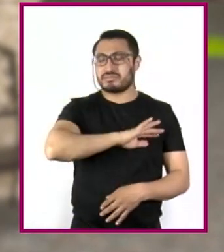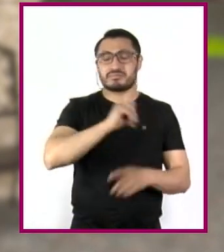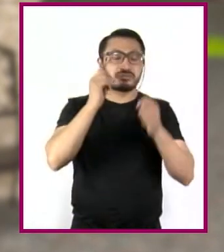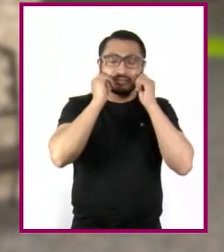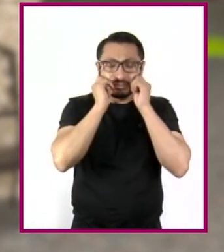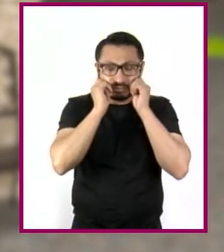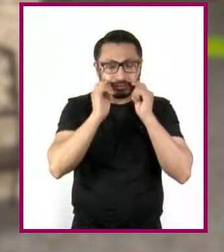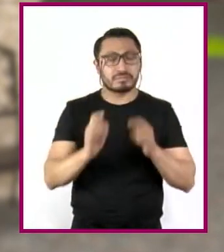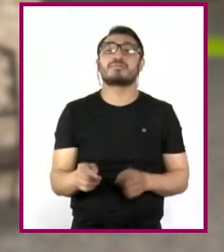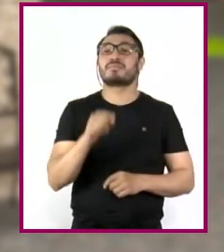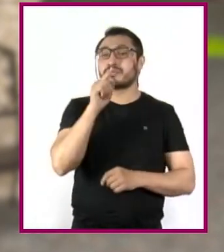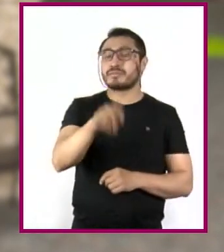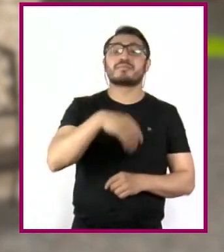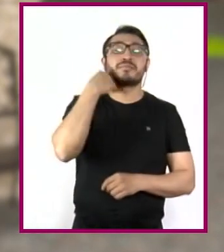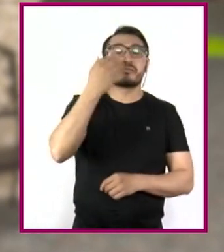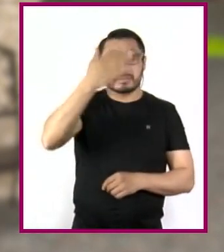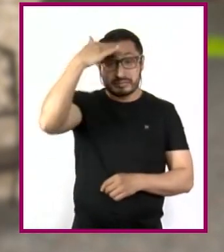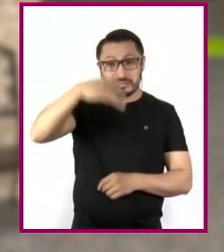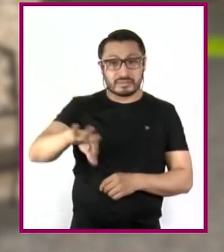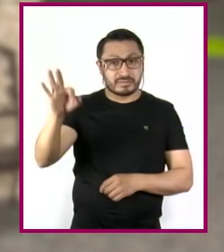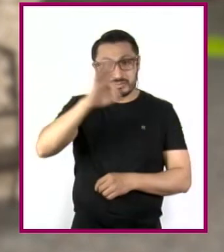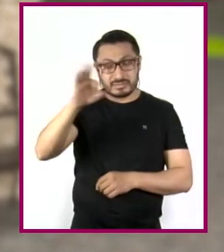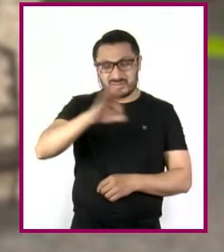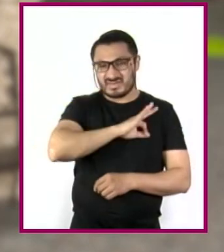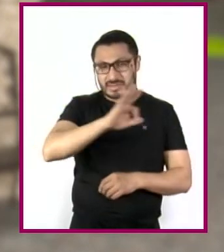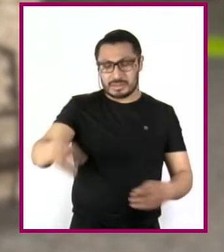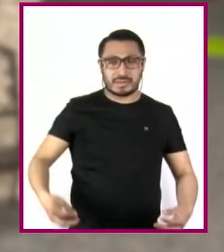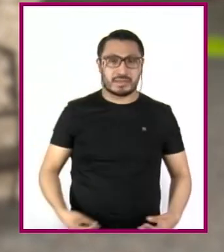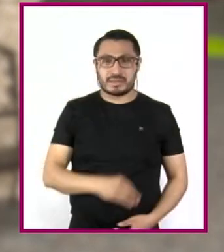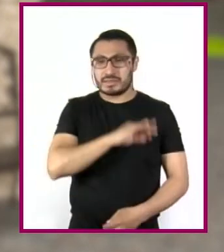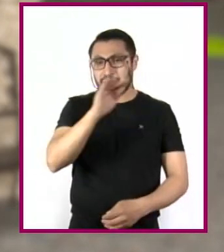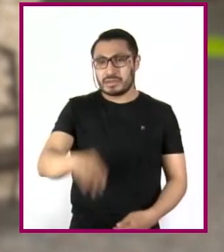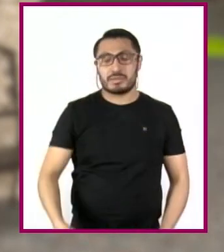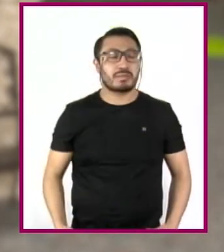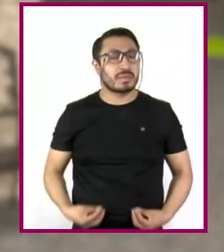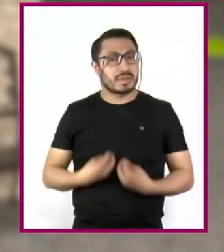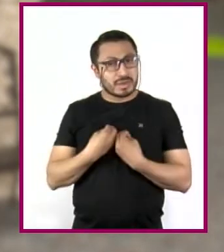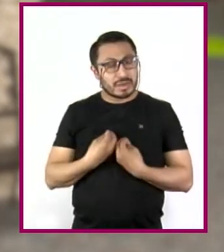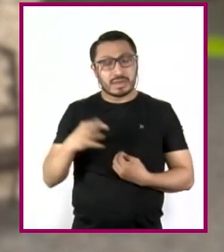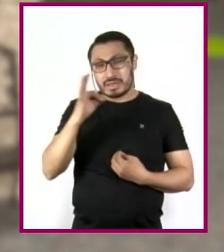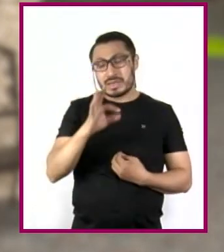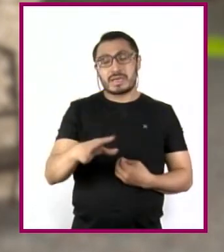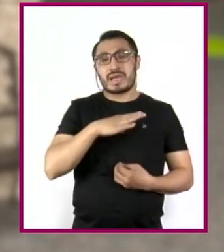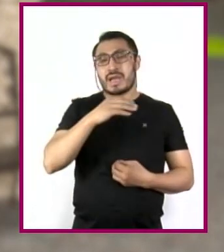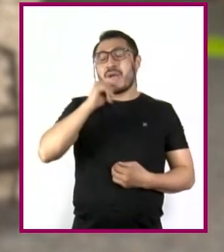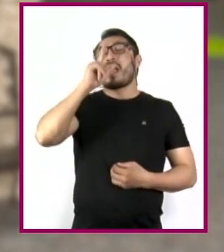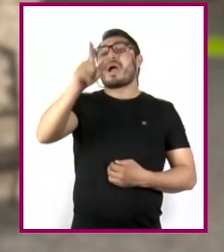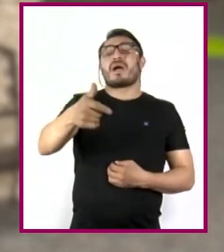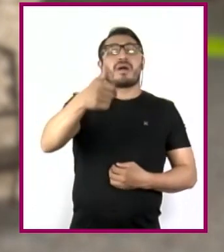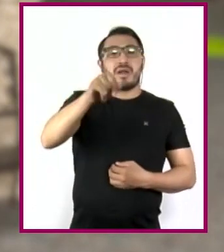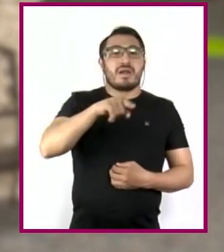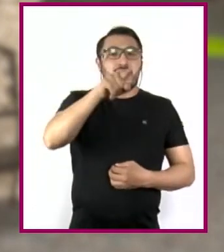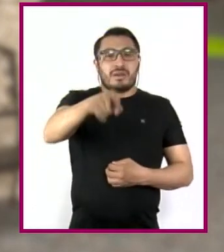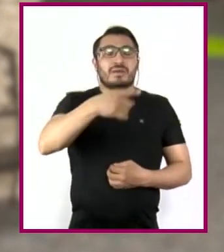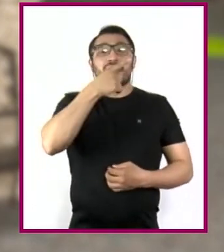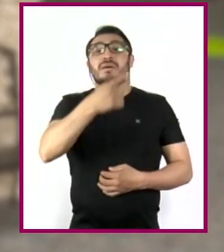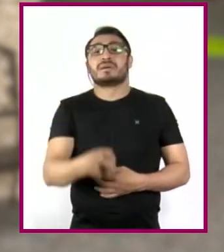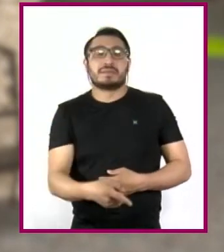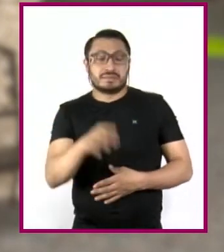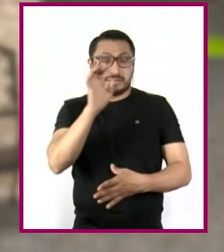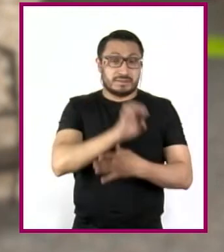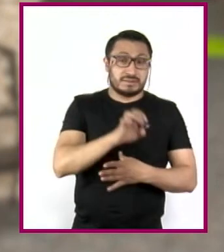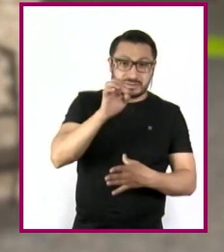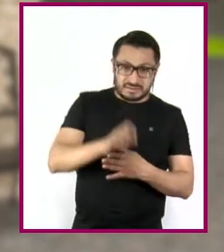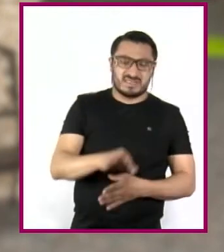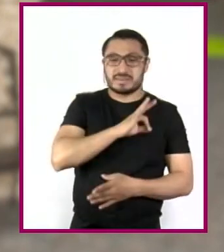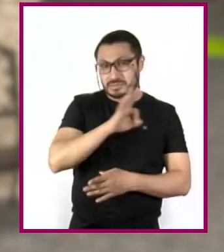sea, usted quiere saber si es posible sobrevivir a la muerte. Y si existe el alma, tal como usted lo entiende,